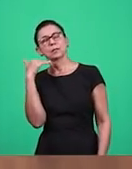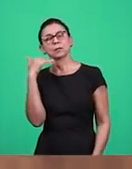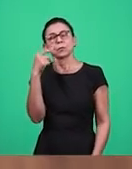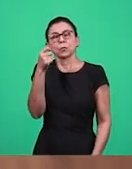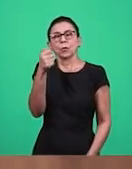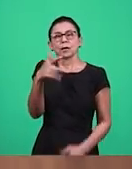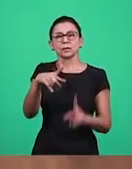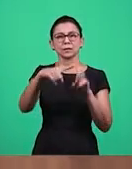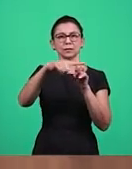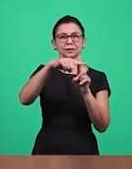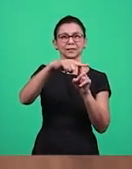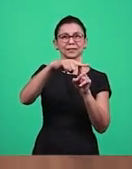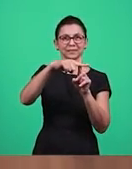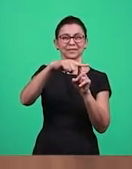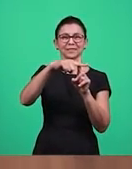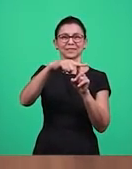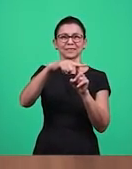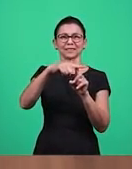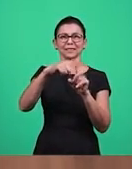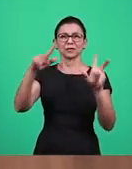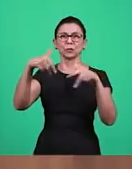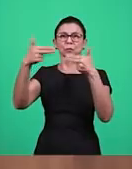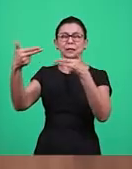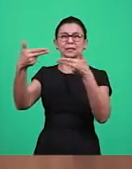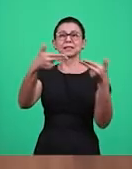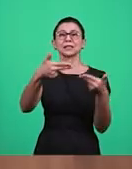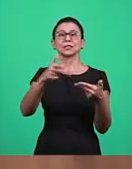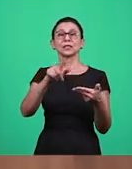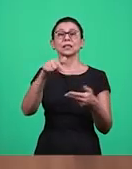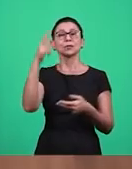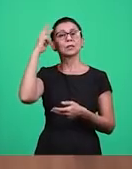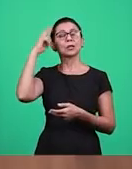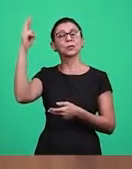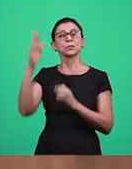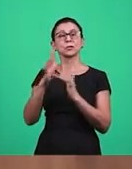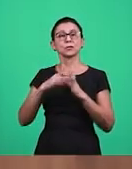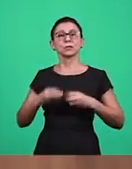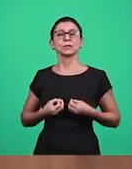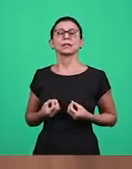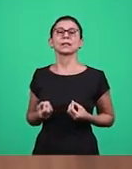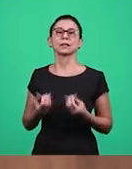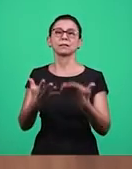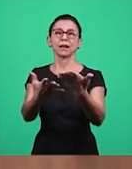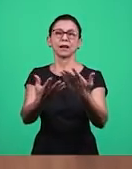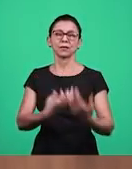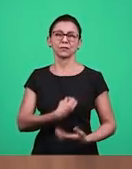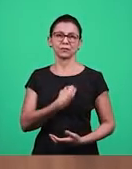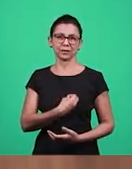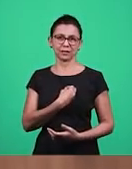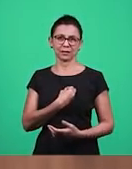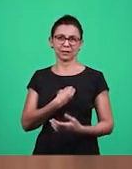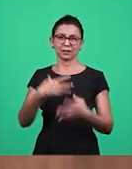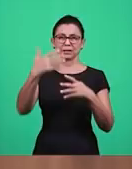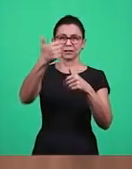una nueva vida, un nuevo regalo, dado por el donador que es el Señor Jesús, por su sangre. Recibe esta